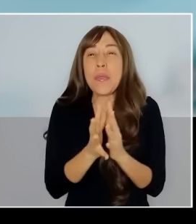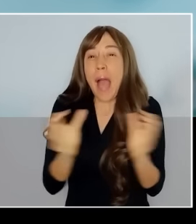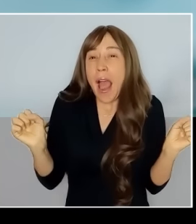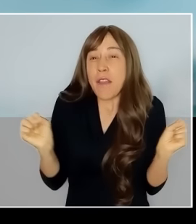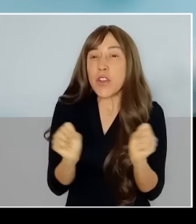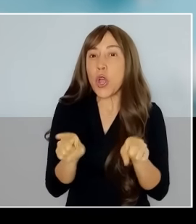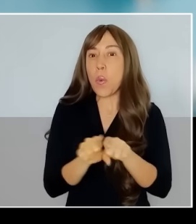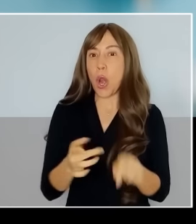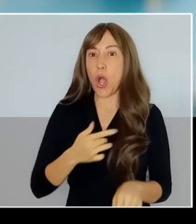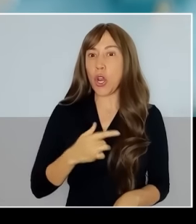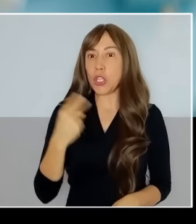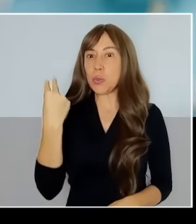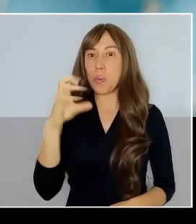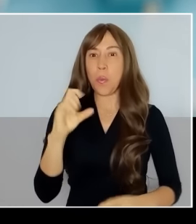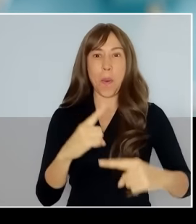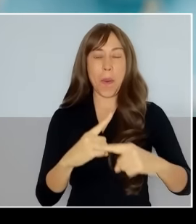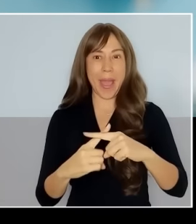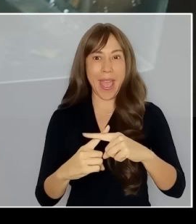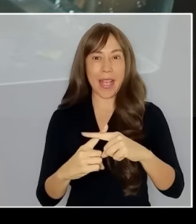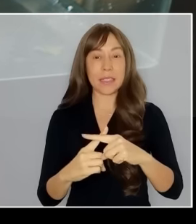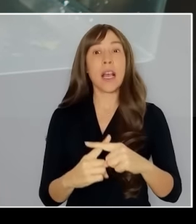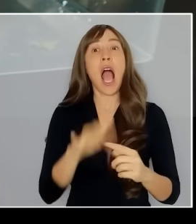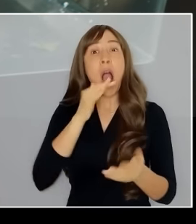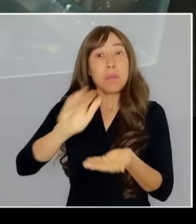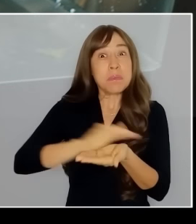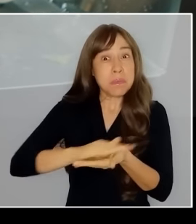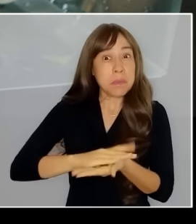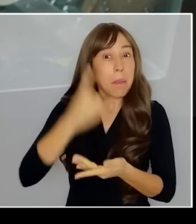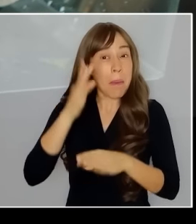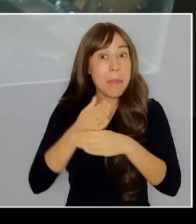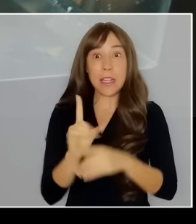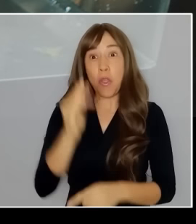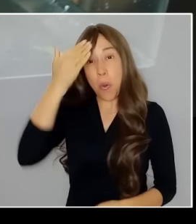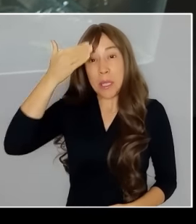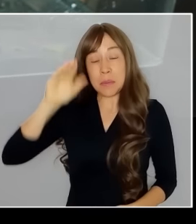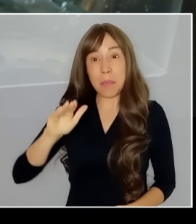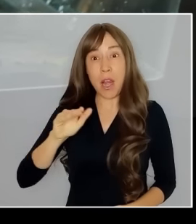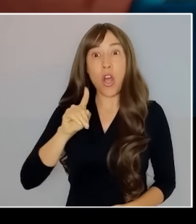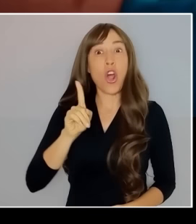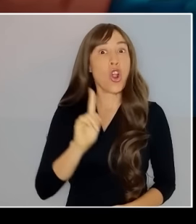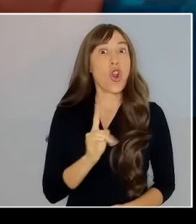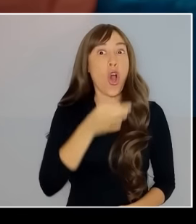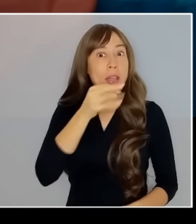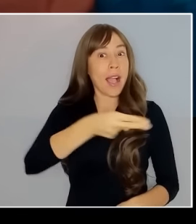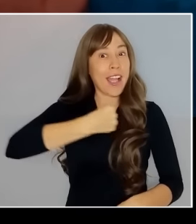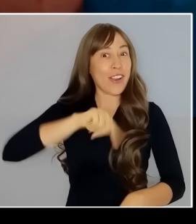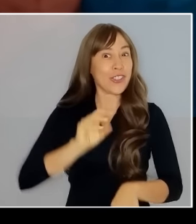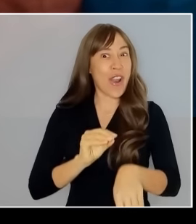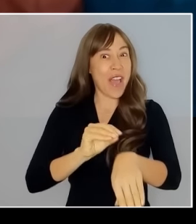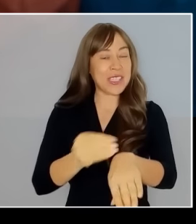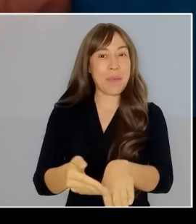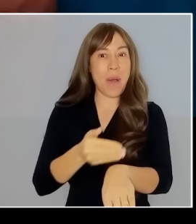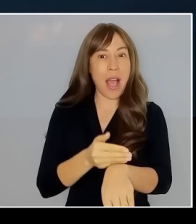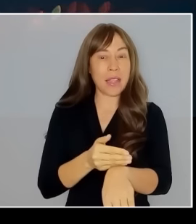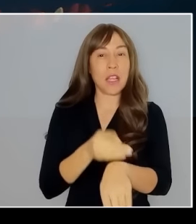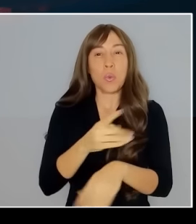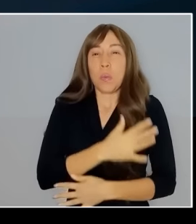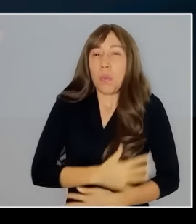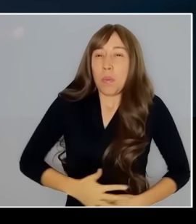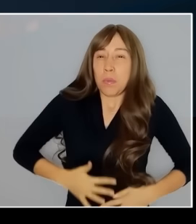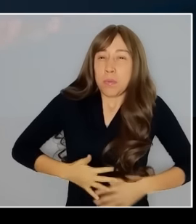frío como el corazón de su ex. Si un poquitito de agua no le hace mal al pescado. Y que nadie diga que no se lo dijimos.